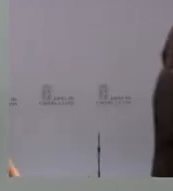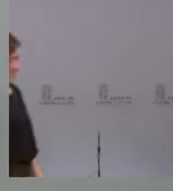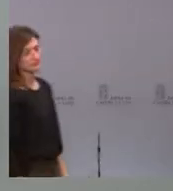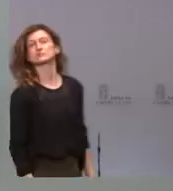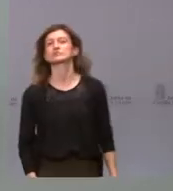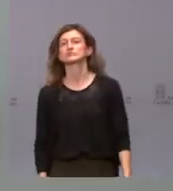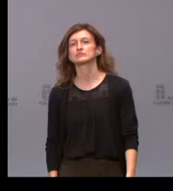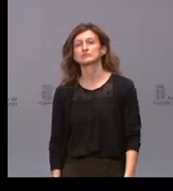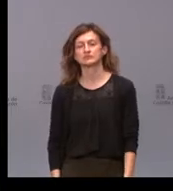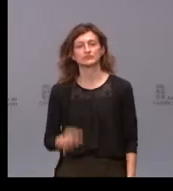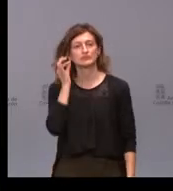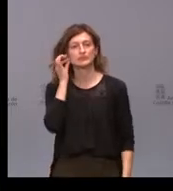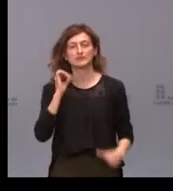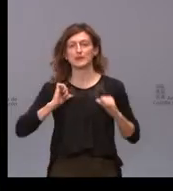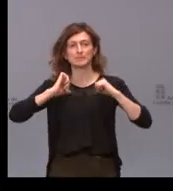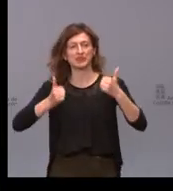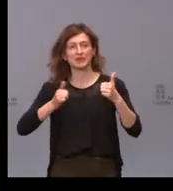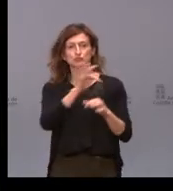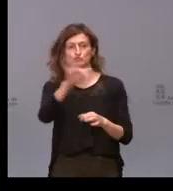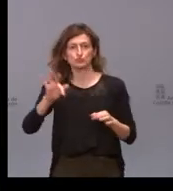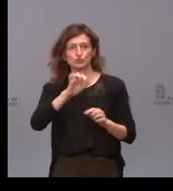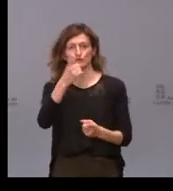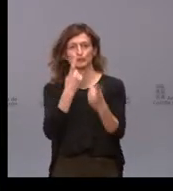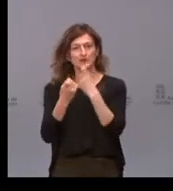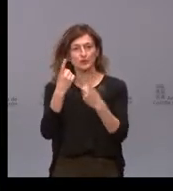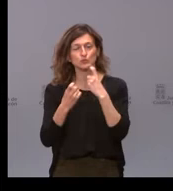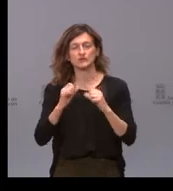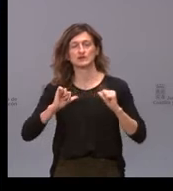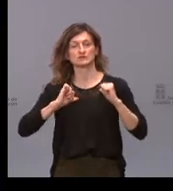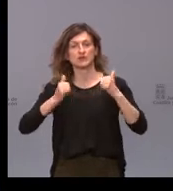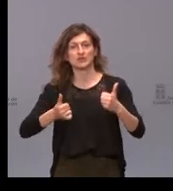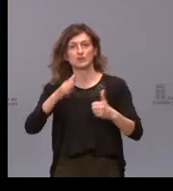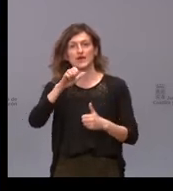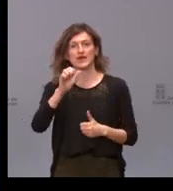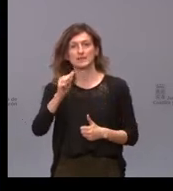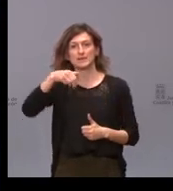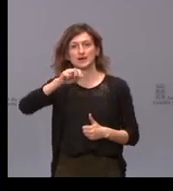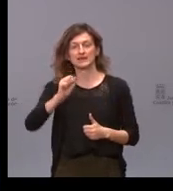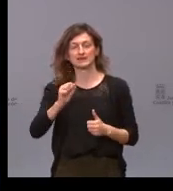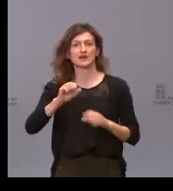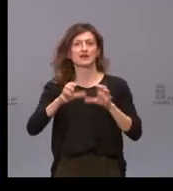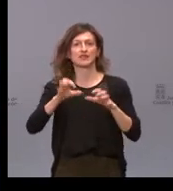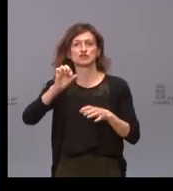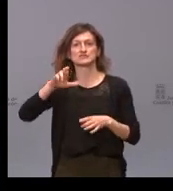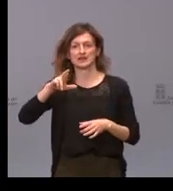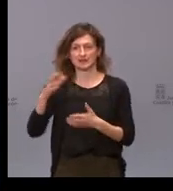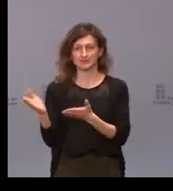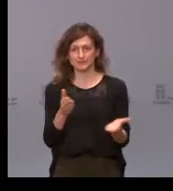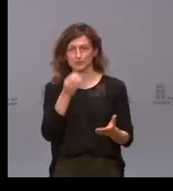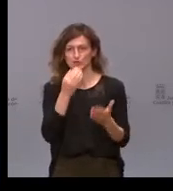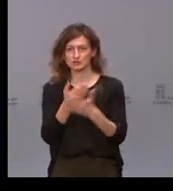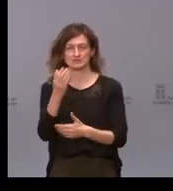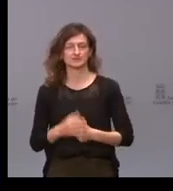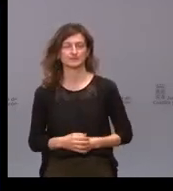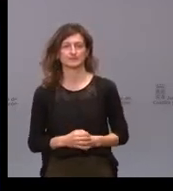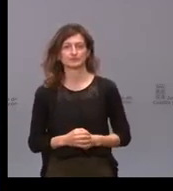pues comenzamos entonces con el turno de preguntas y lo hacemos en primer lugar con eva marín de la cadena ser eva adelante buenos días